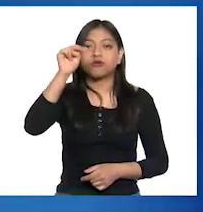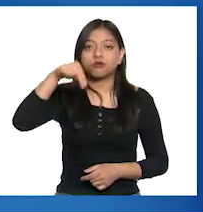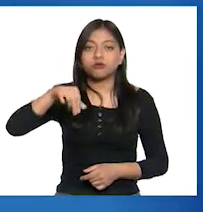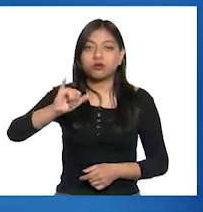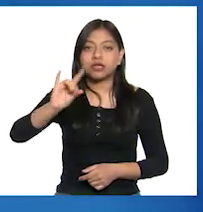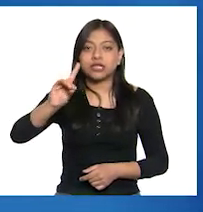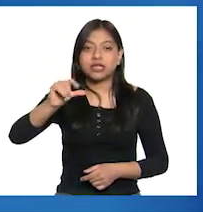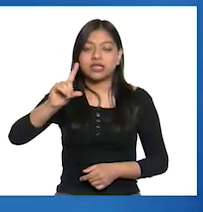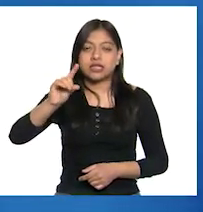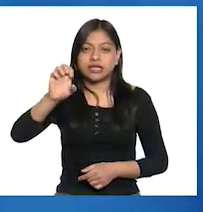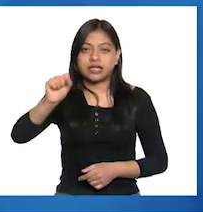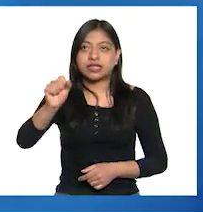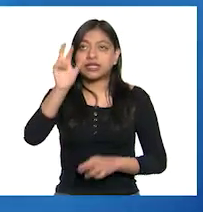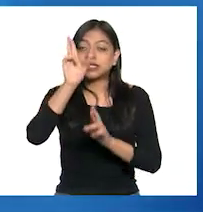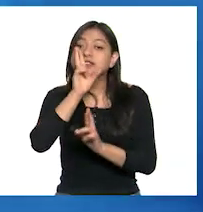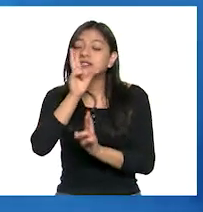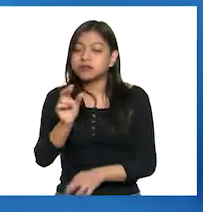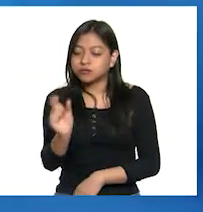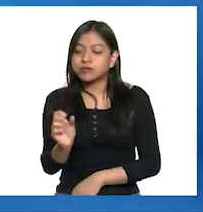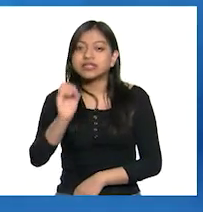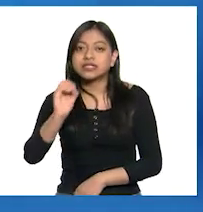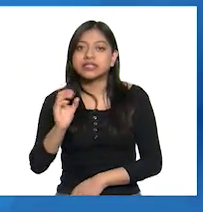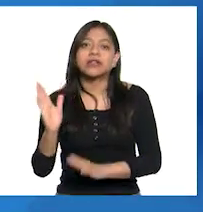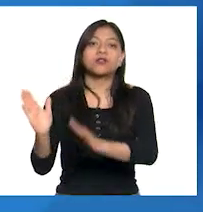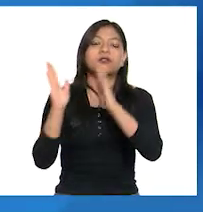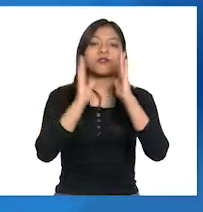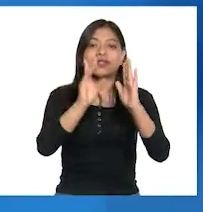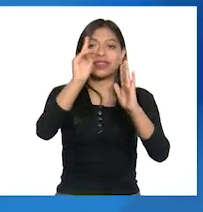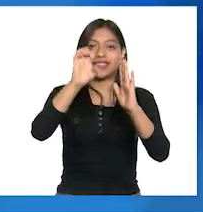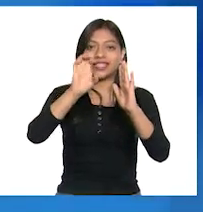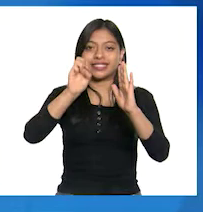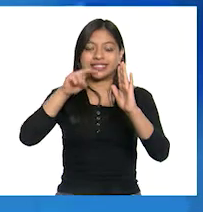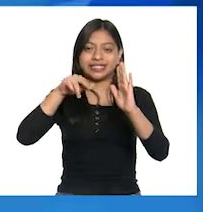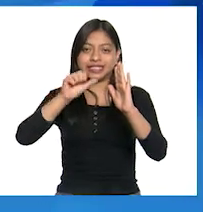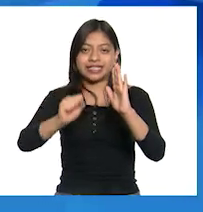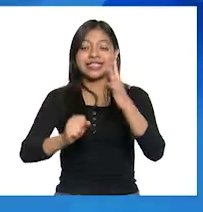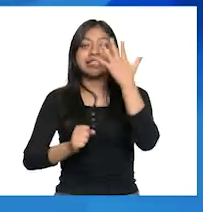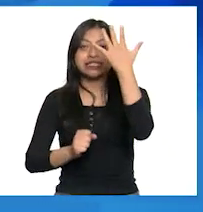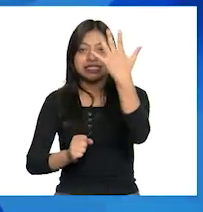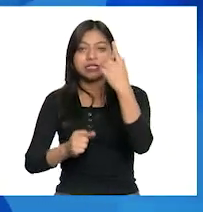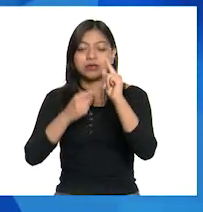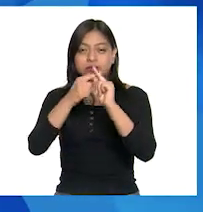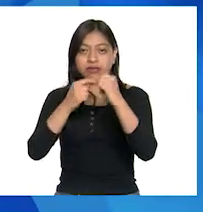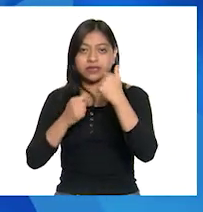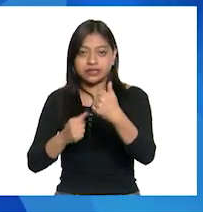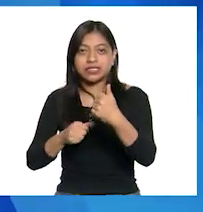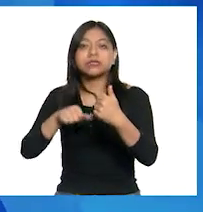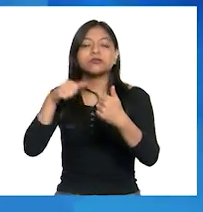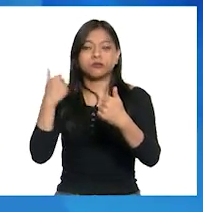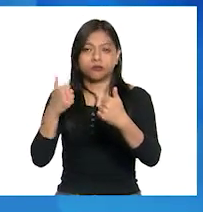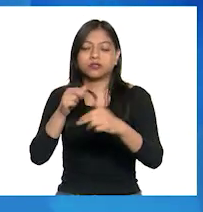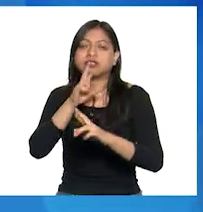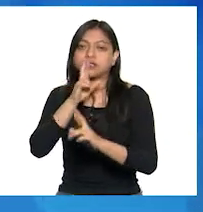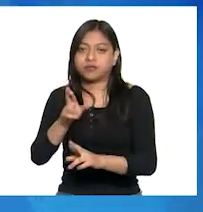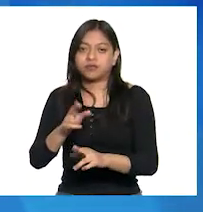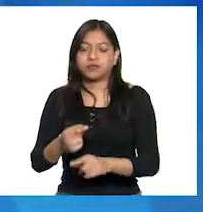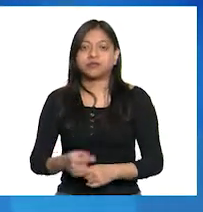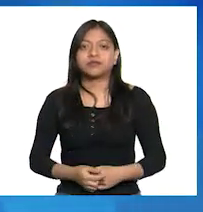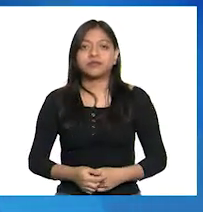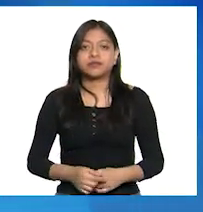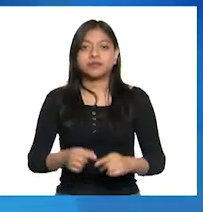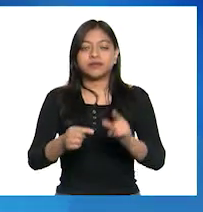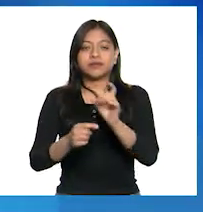0. Luego, en las decenas, tenemos un 5 y un 6 son 11. Luego,